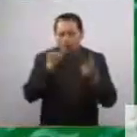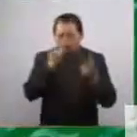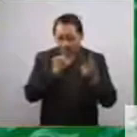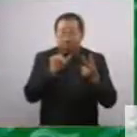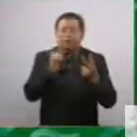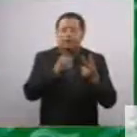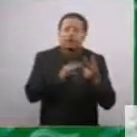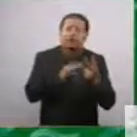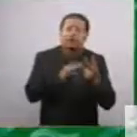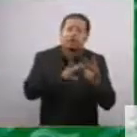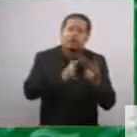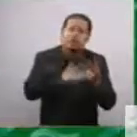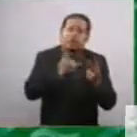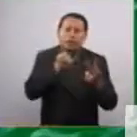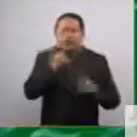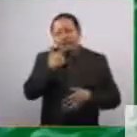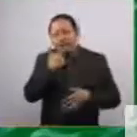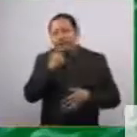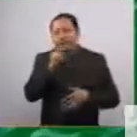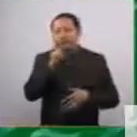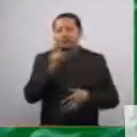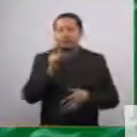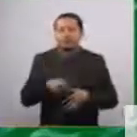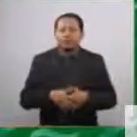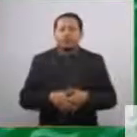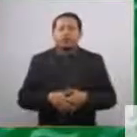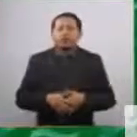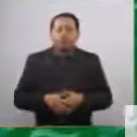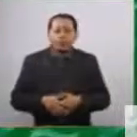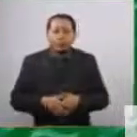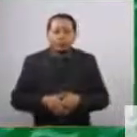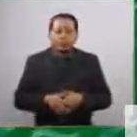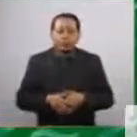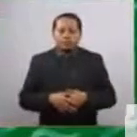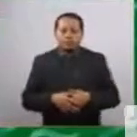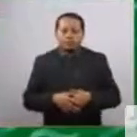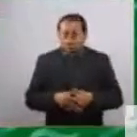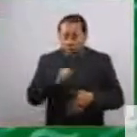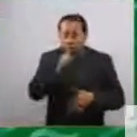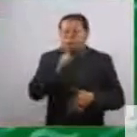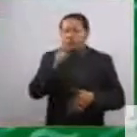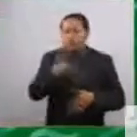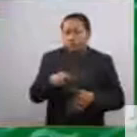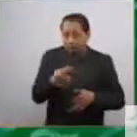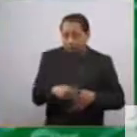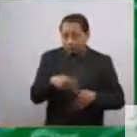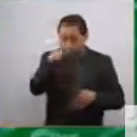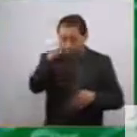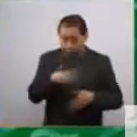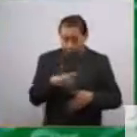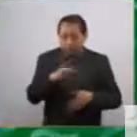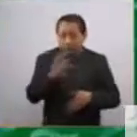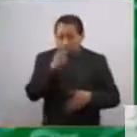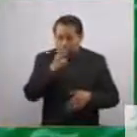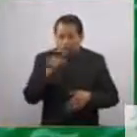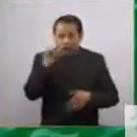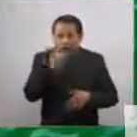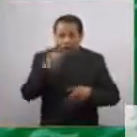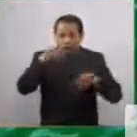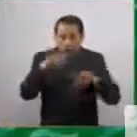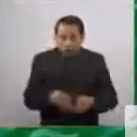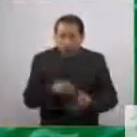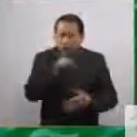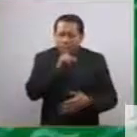inglés. En este sentido, nuestro país no tiene declarado en nuestra Carta Magna ningún idioma oficial. Por ello,